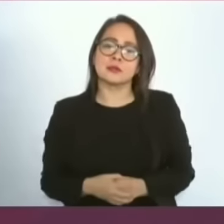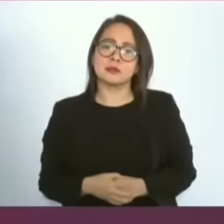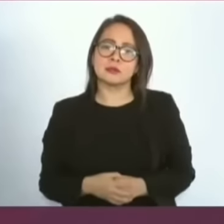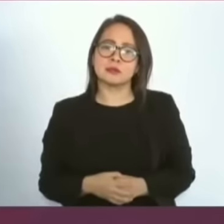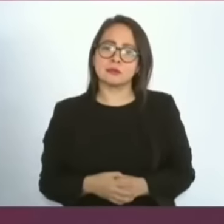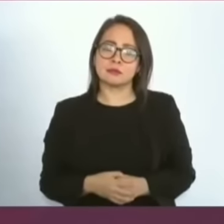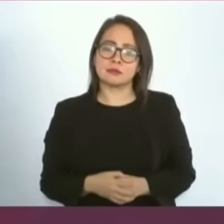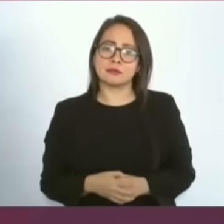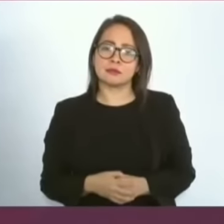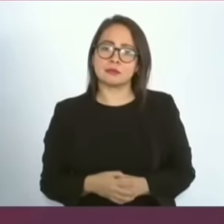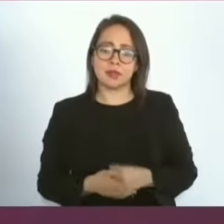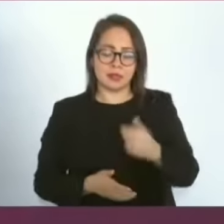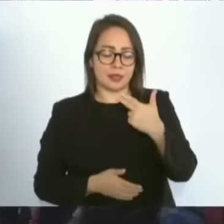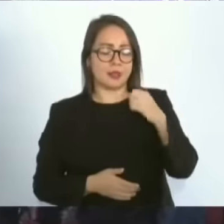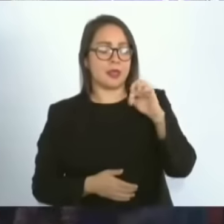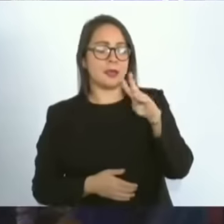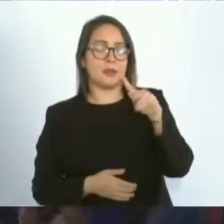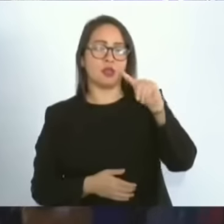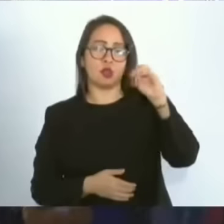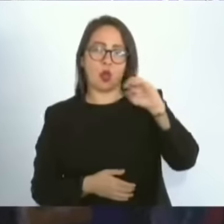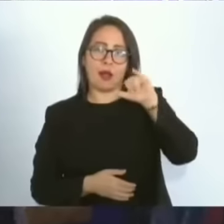¡Viva Heriberto Jara!